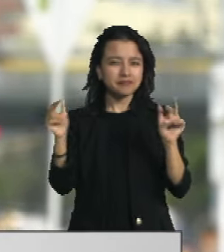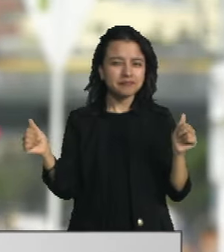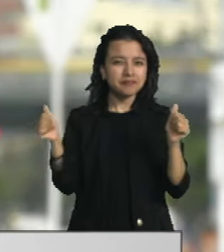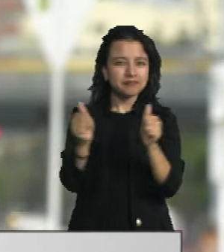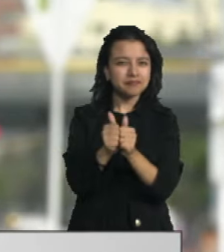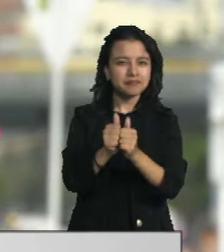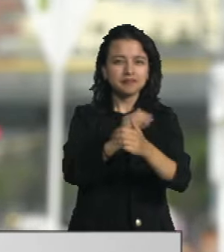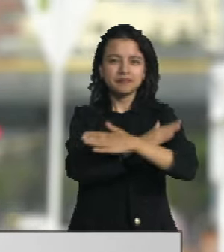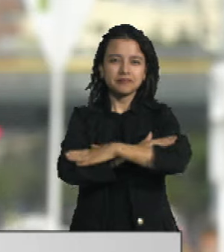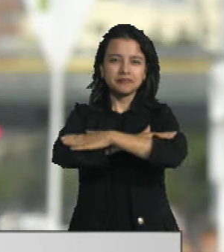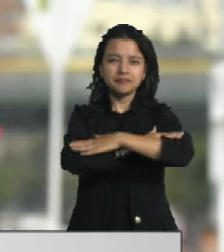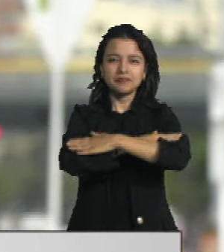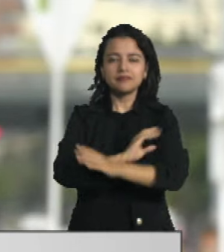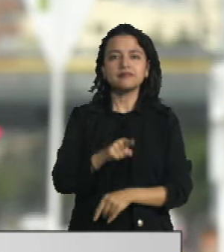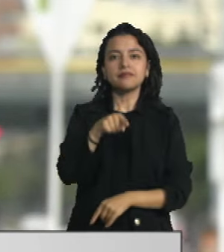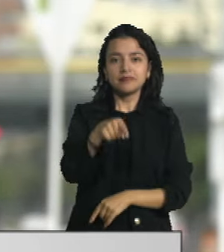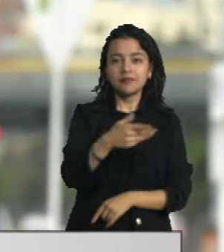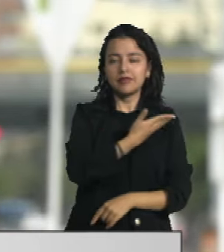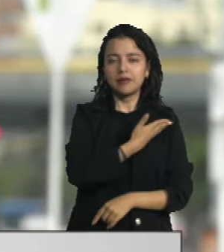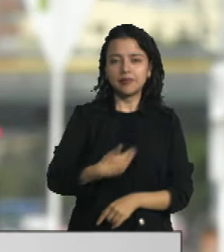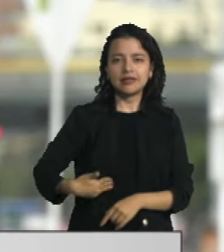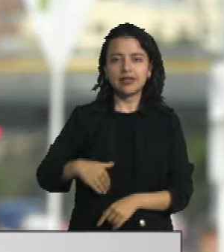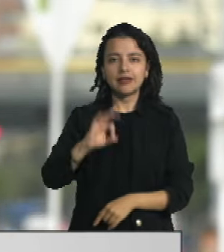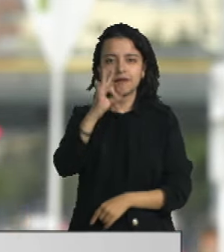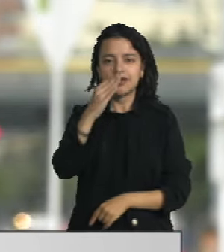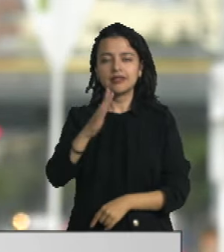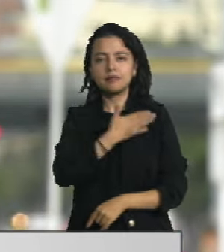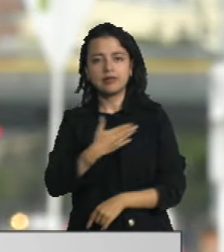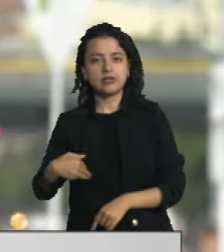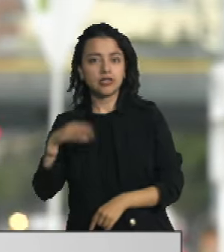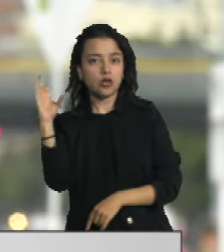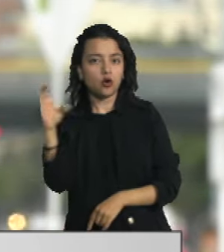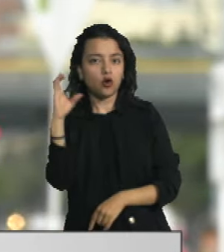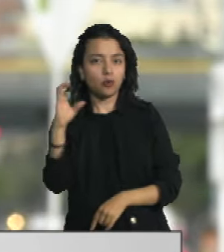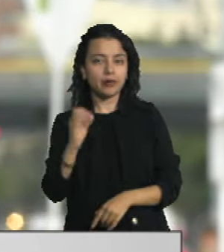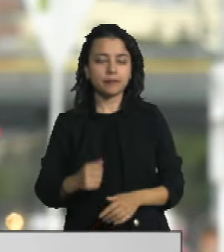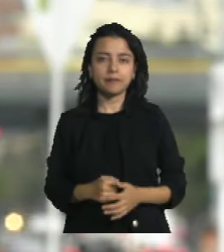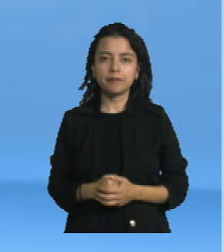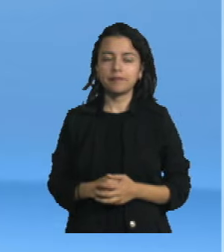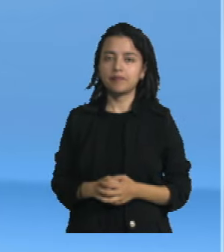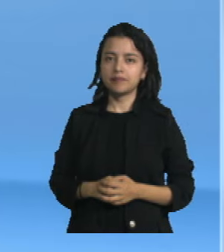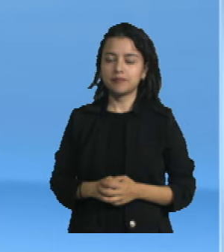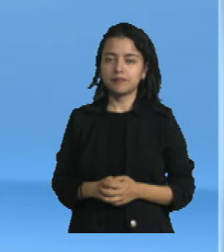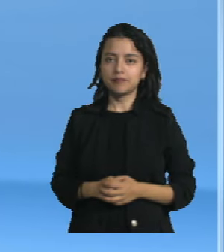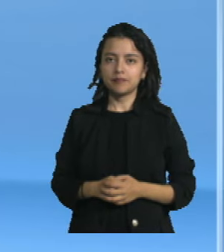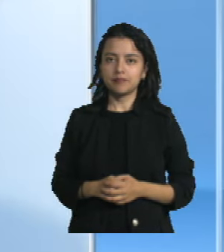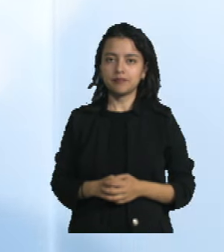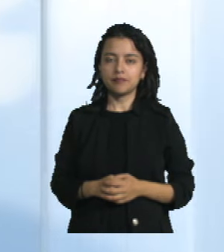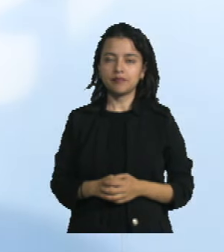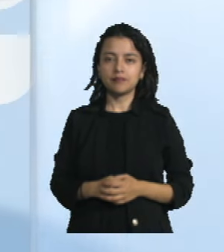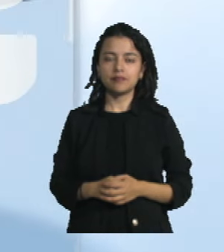francés, Emmanuel Macron. Es la información a esta hora en Bogotá. David Parra, Noticentro 1 CMI.